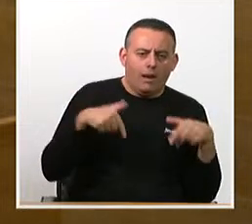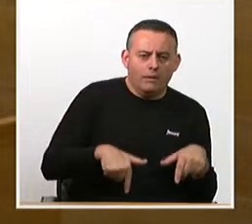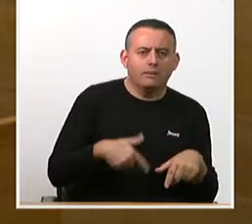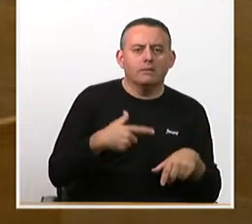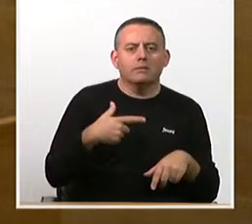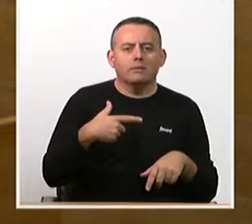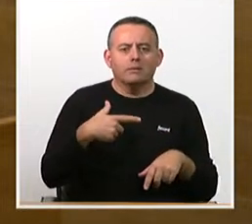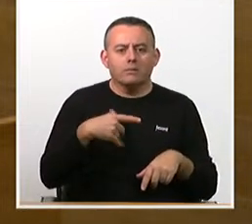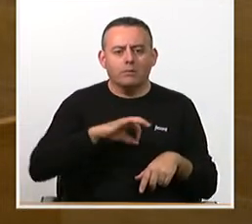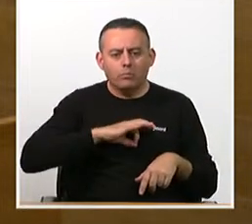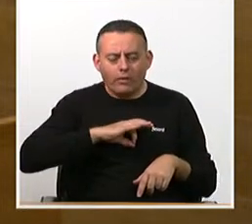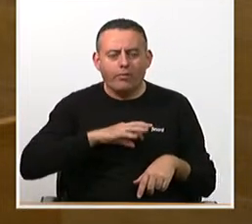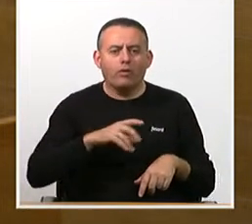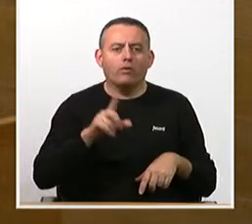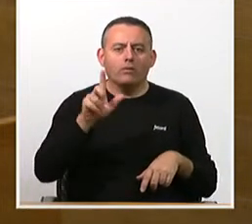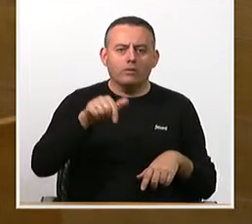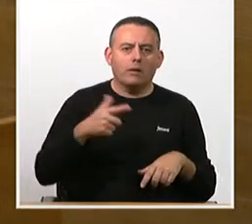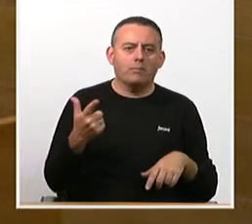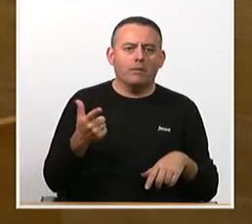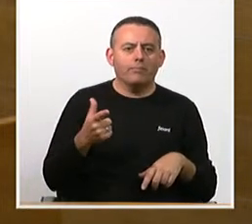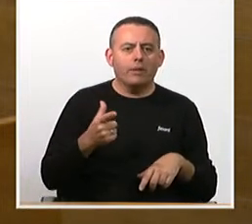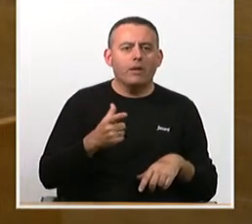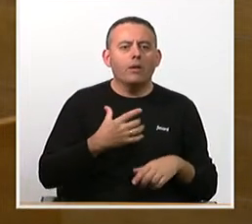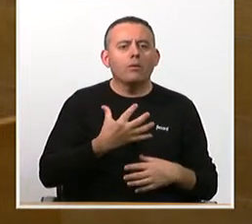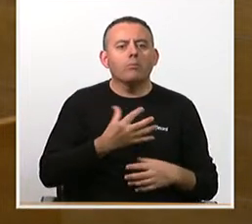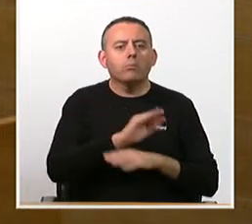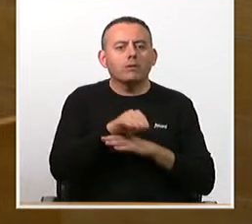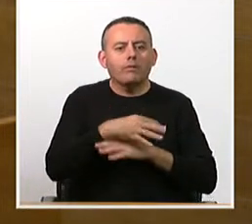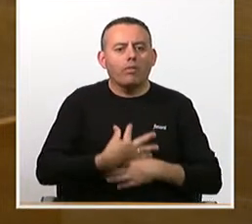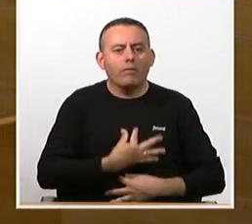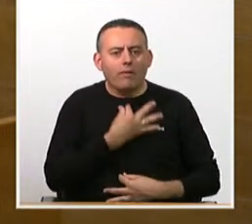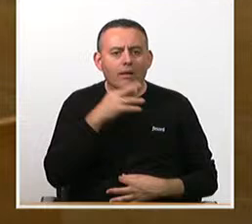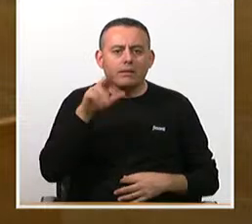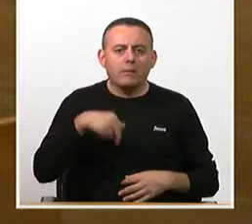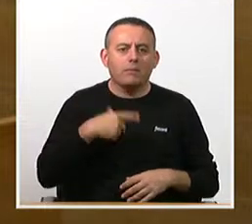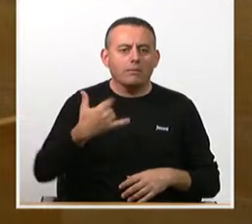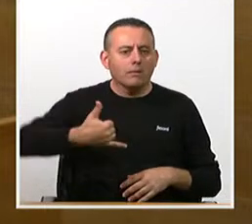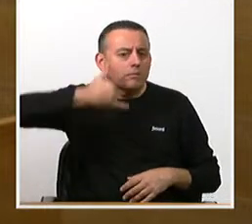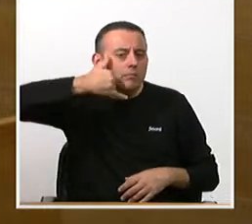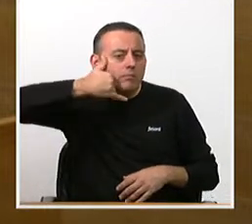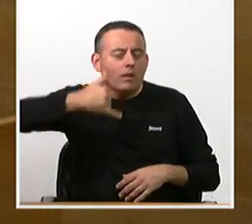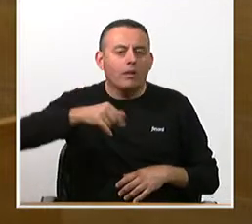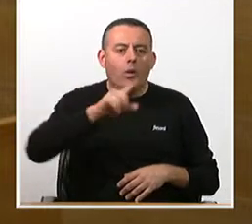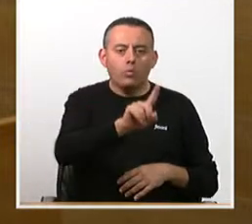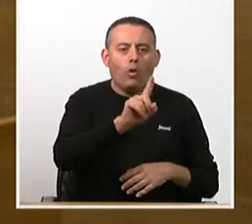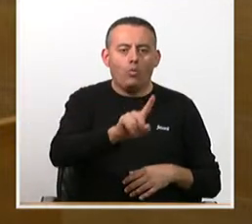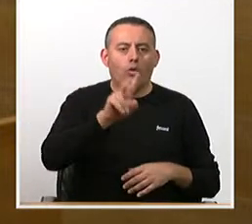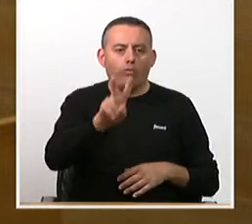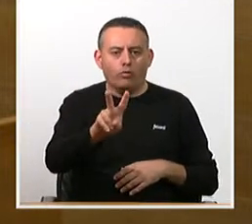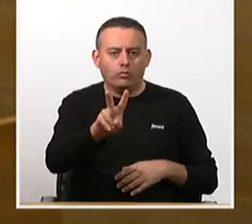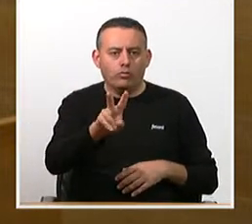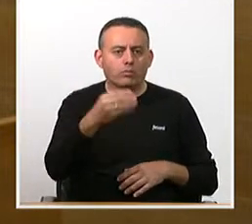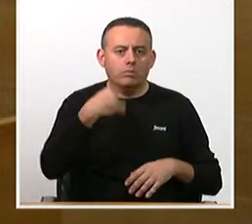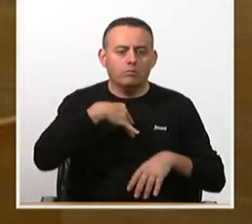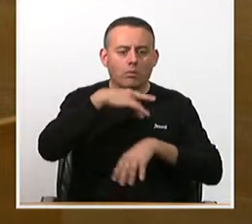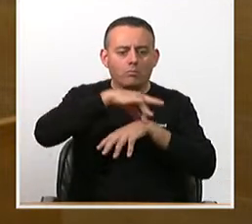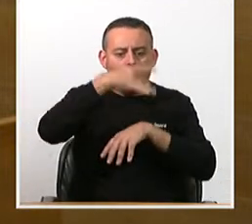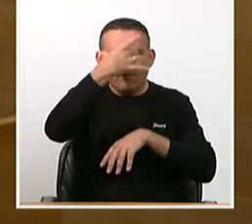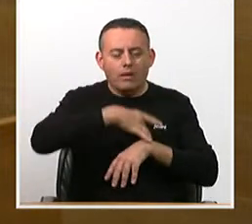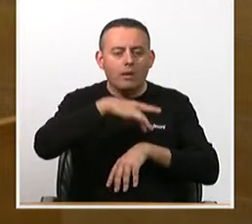Roja toca hablar de las telefonistas del un dos que han hecho a la vez de médicos de psicólogos en